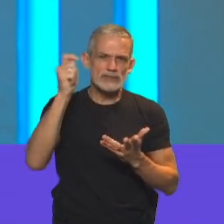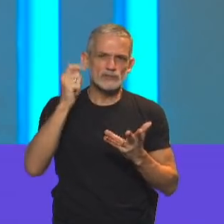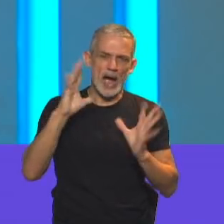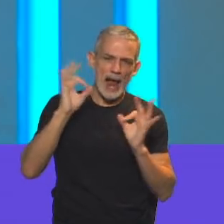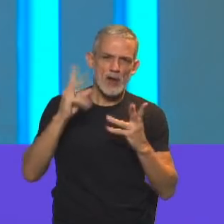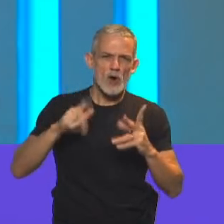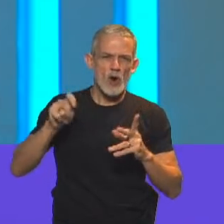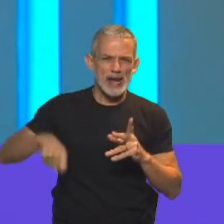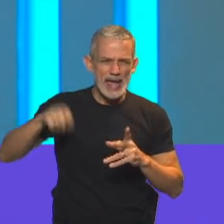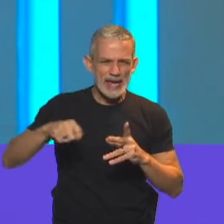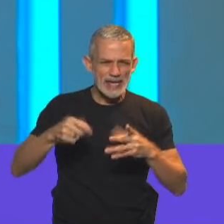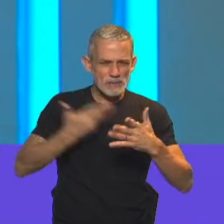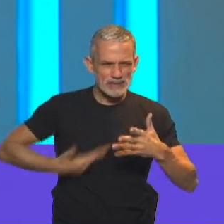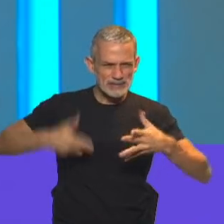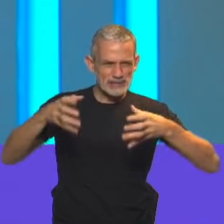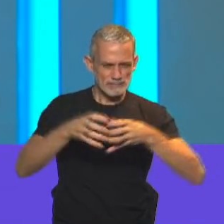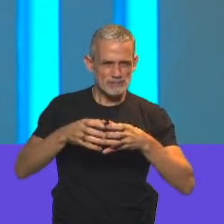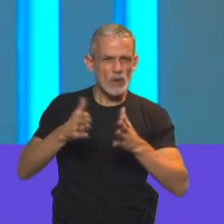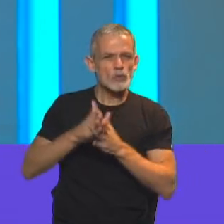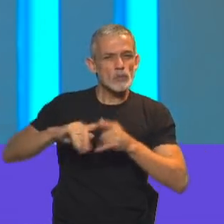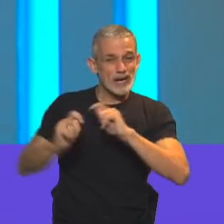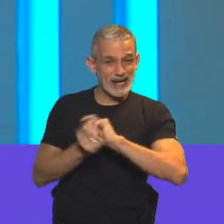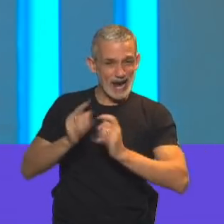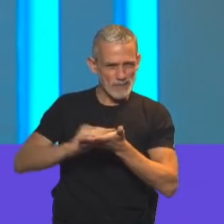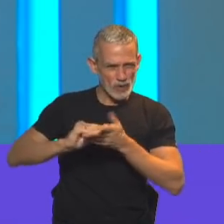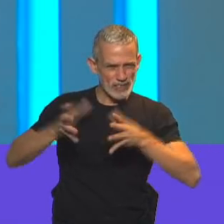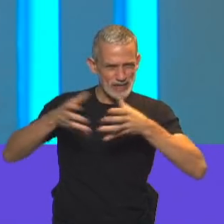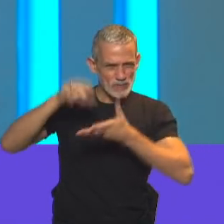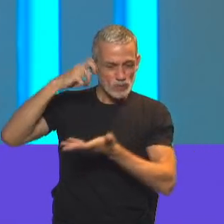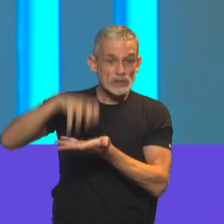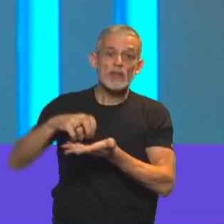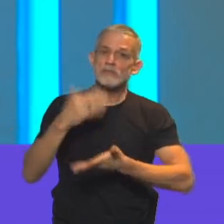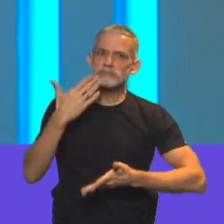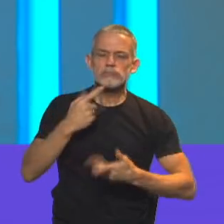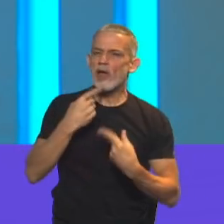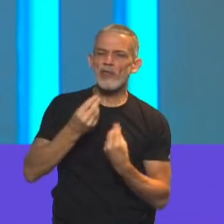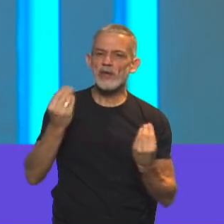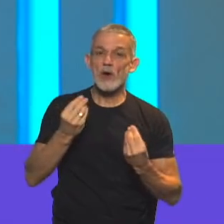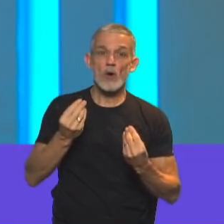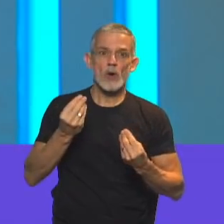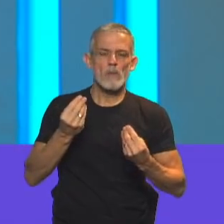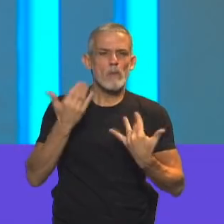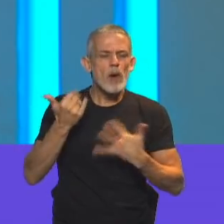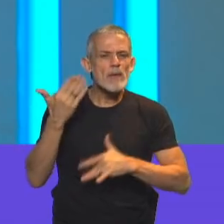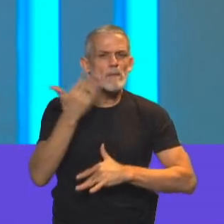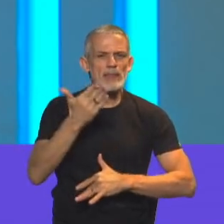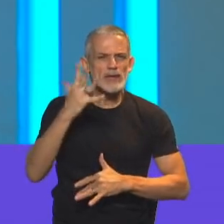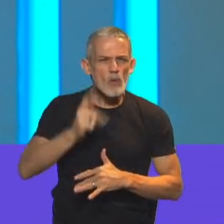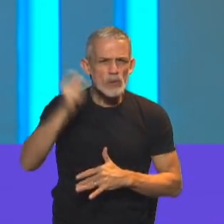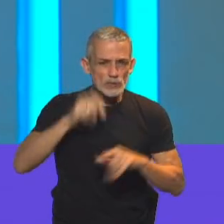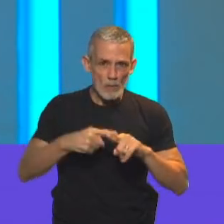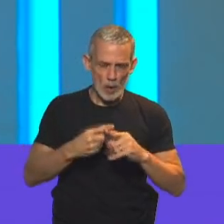mario negri el presidente del interbloque de juntos por el cambio la cámara de diputados habló hasta de la posibilidad de pedir juicio político obviamente